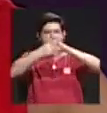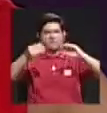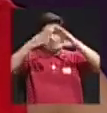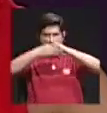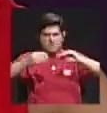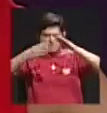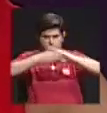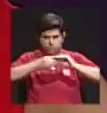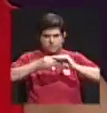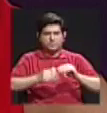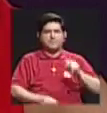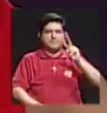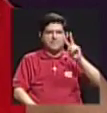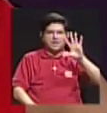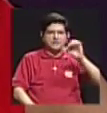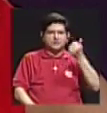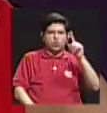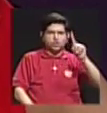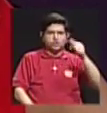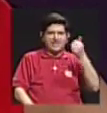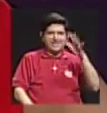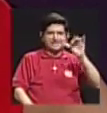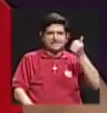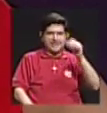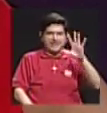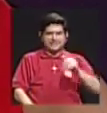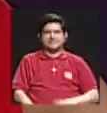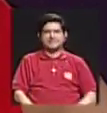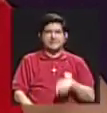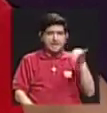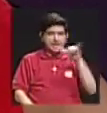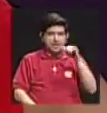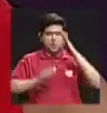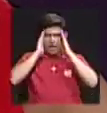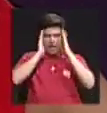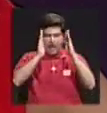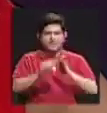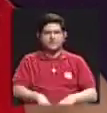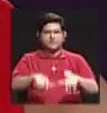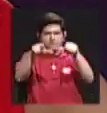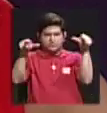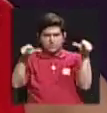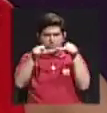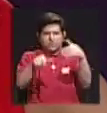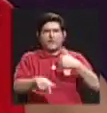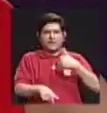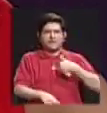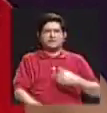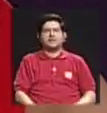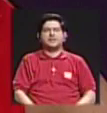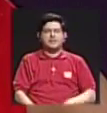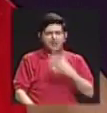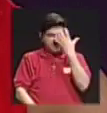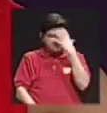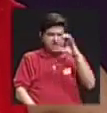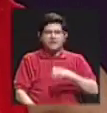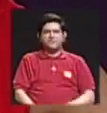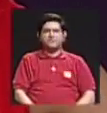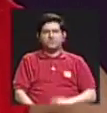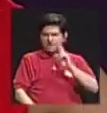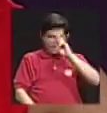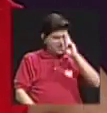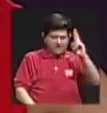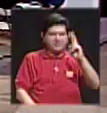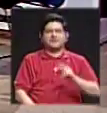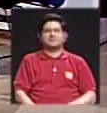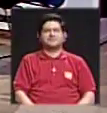sus comentarios al 2511 1515 y puede seguirnos en nuestra página de Facebook Irreverencias.